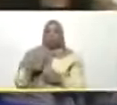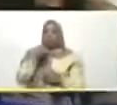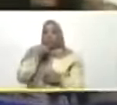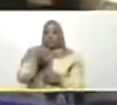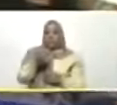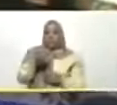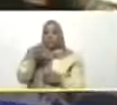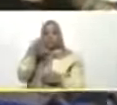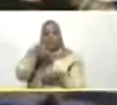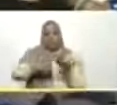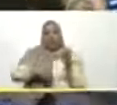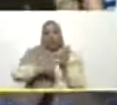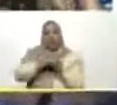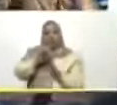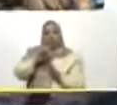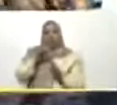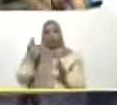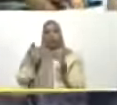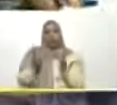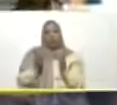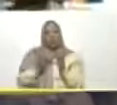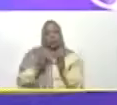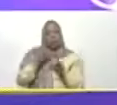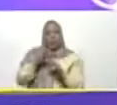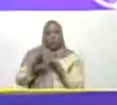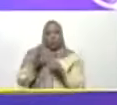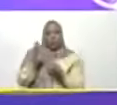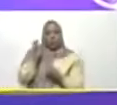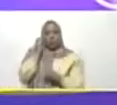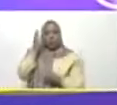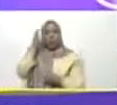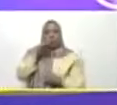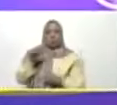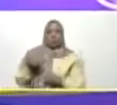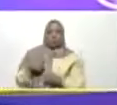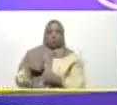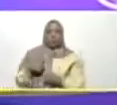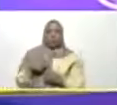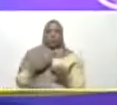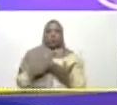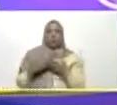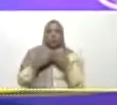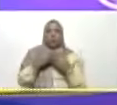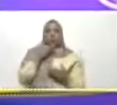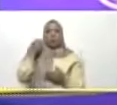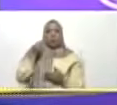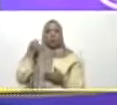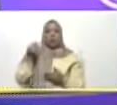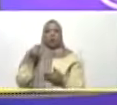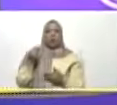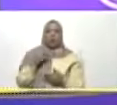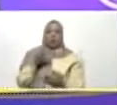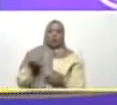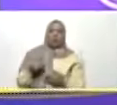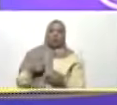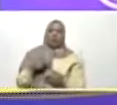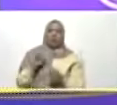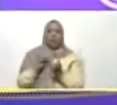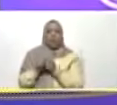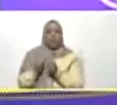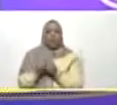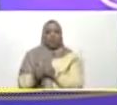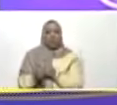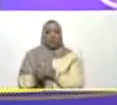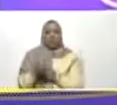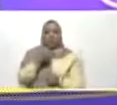sirva para el desarrollo para el conocimiento para el entretenimiento de estos muchachos y estas muchachas que le gusta el deporte